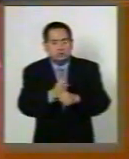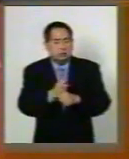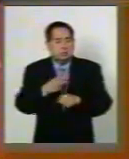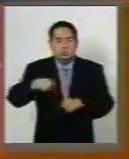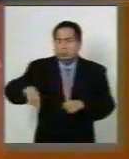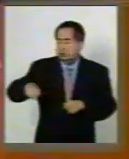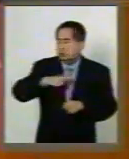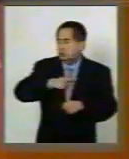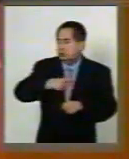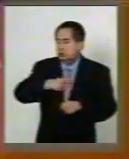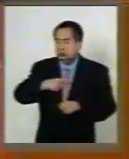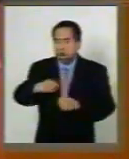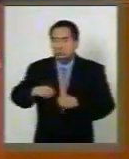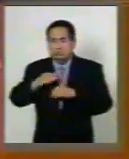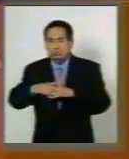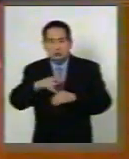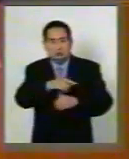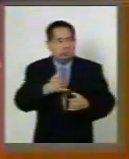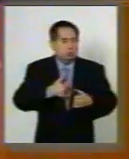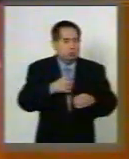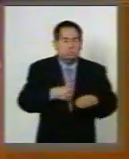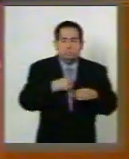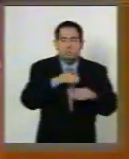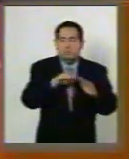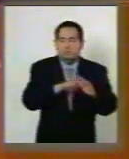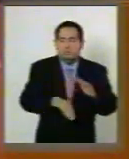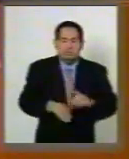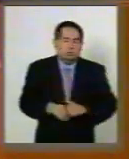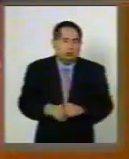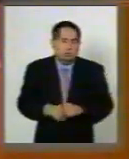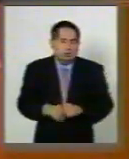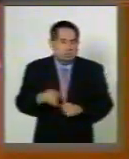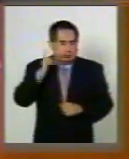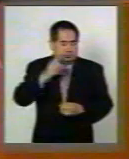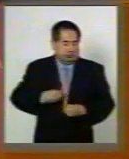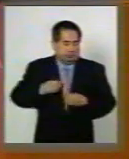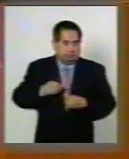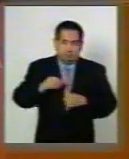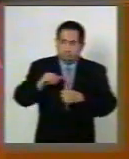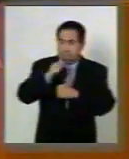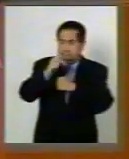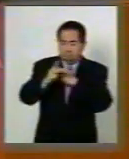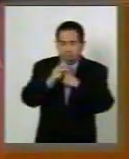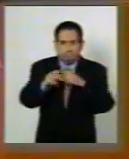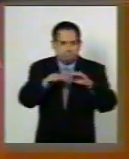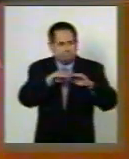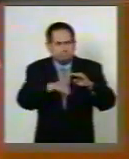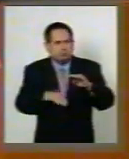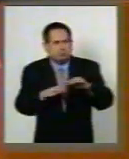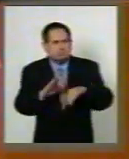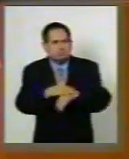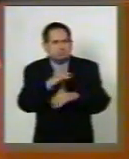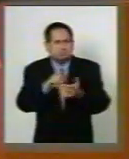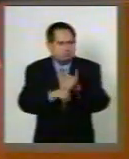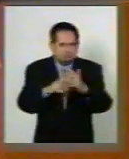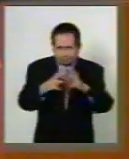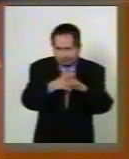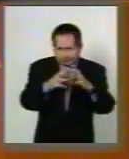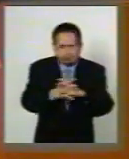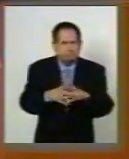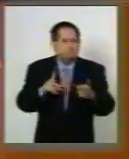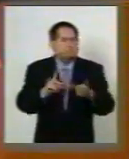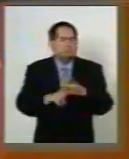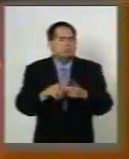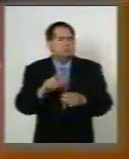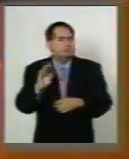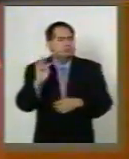tenemos nosotros. La esperanza de vida en los países solo cae en las guerras o